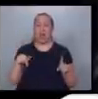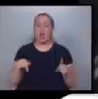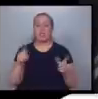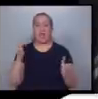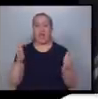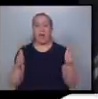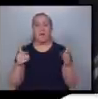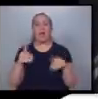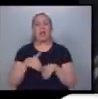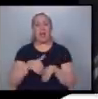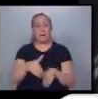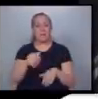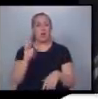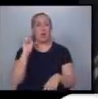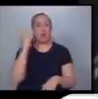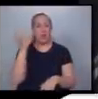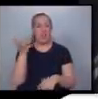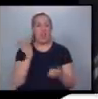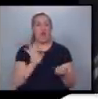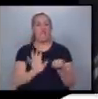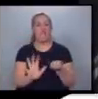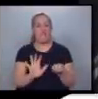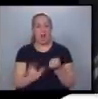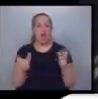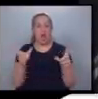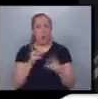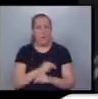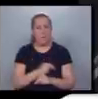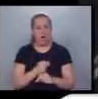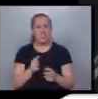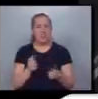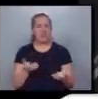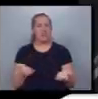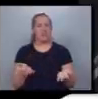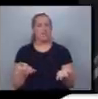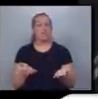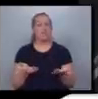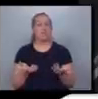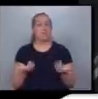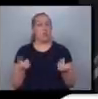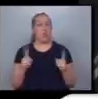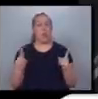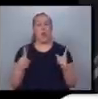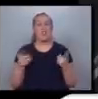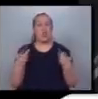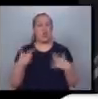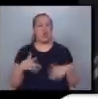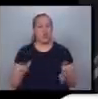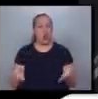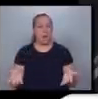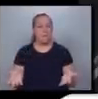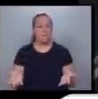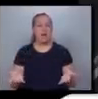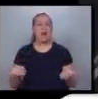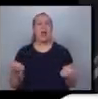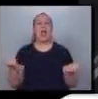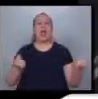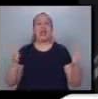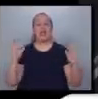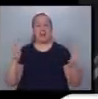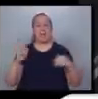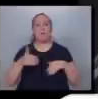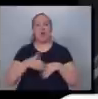un micro moderno se quede sin frenos. Es raro, la verdad, no es tan habitual. Bueno, obviamente en los camiones y en los